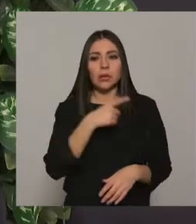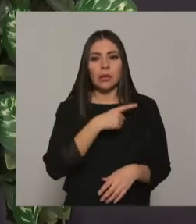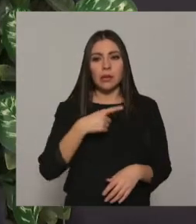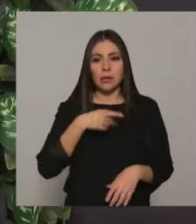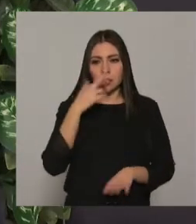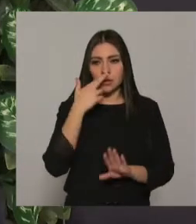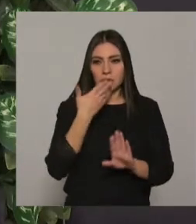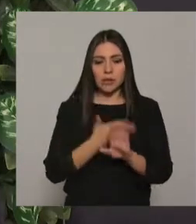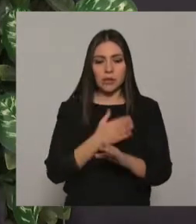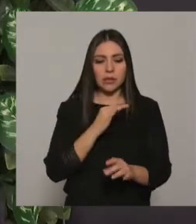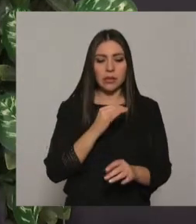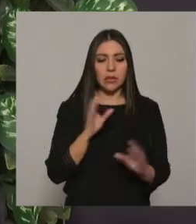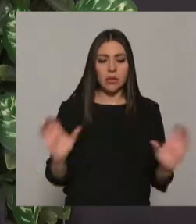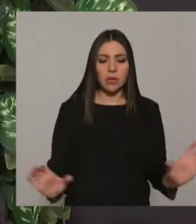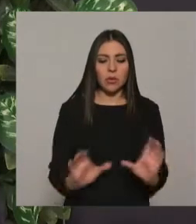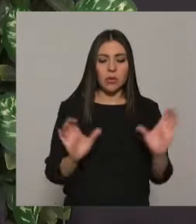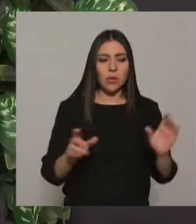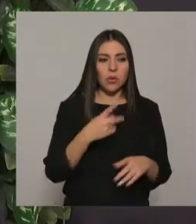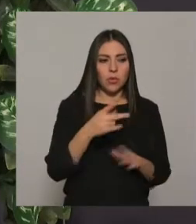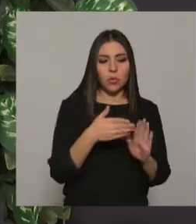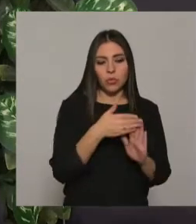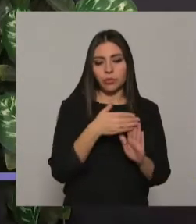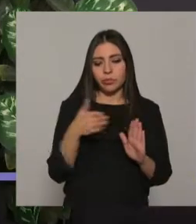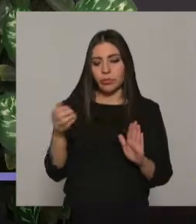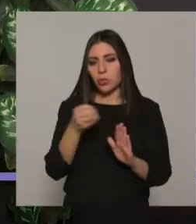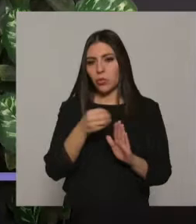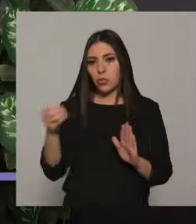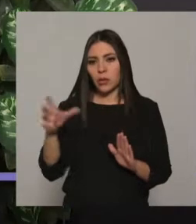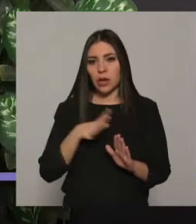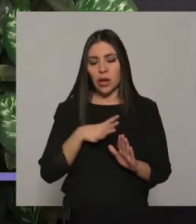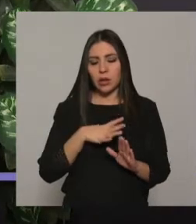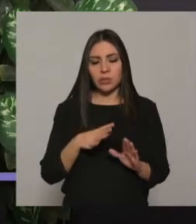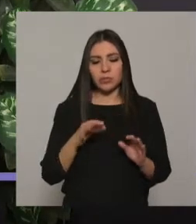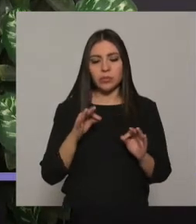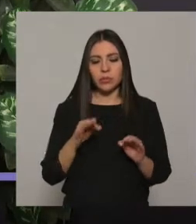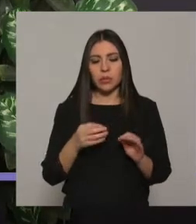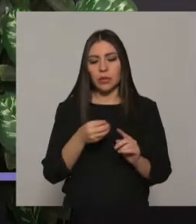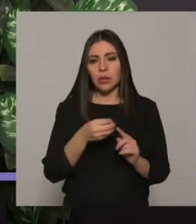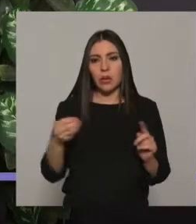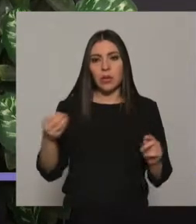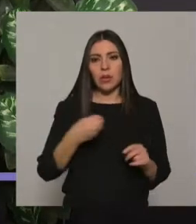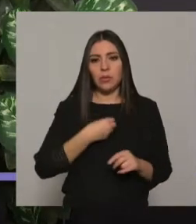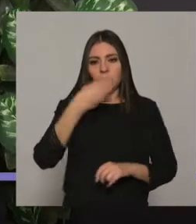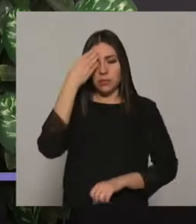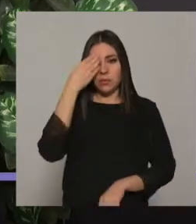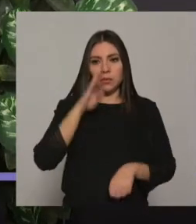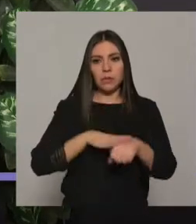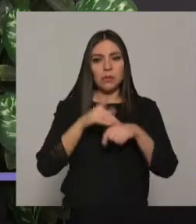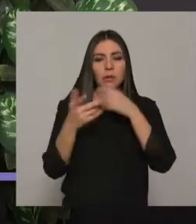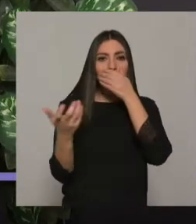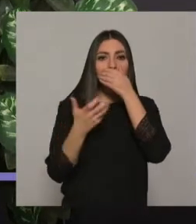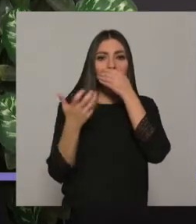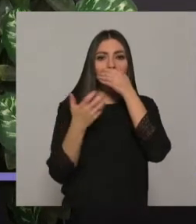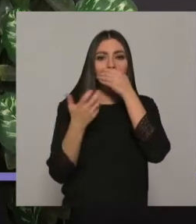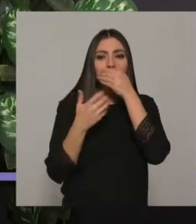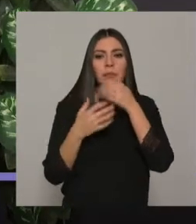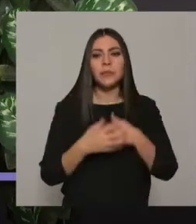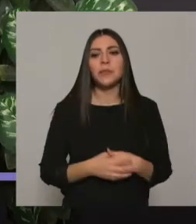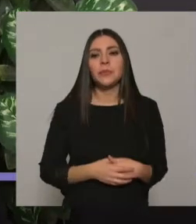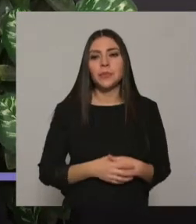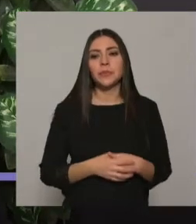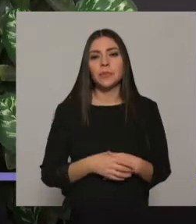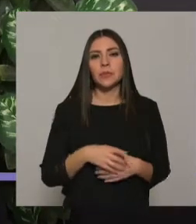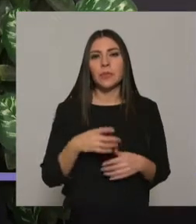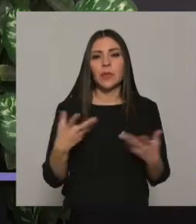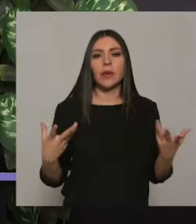control electrónico de sus instrumentos, tener un soporte electrónico, y es un proceso que se ha ido construyendo en colaboración